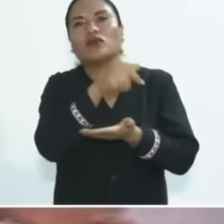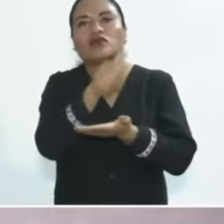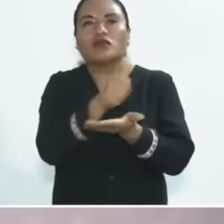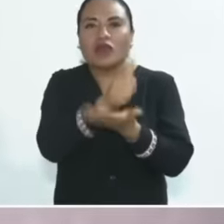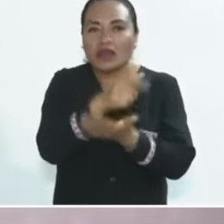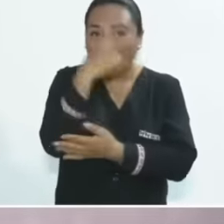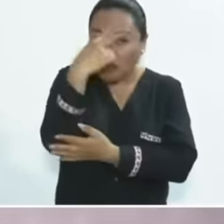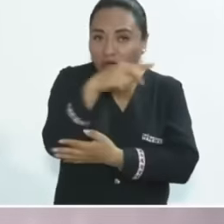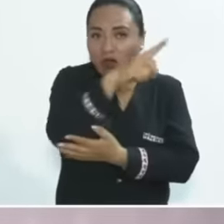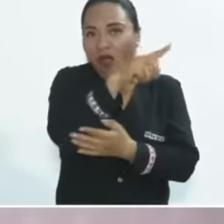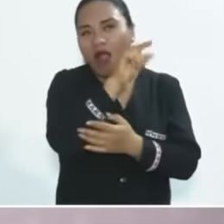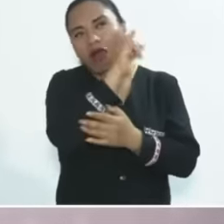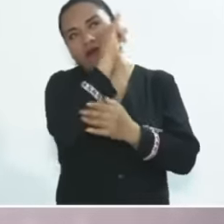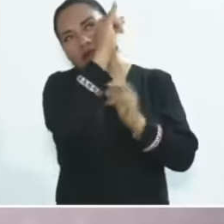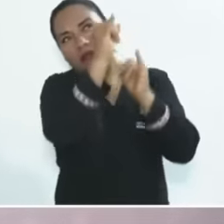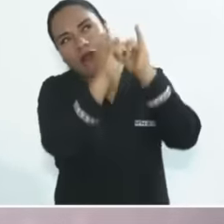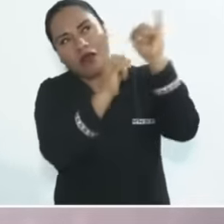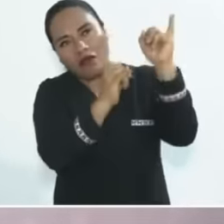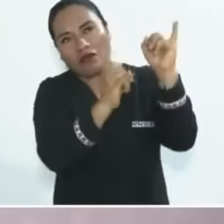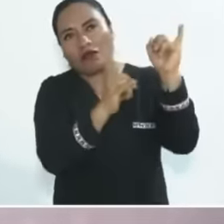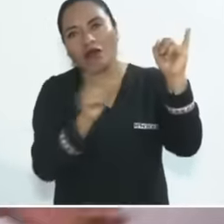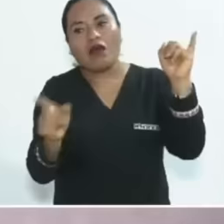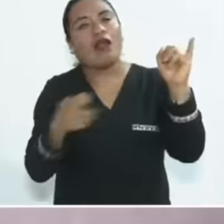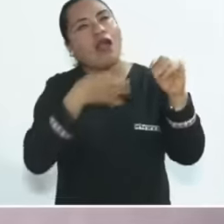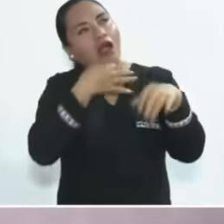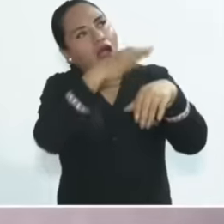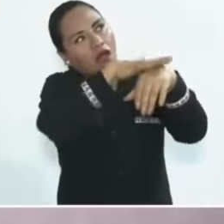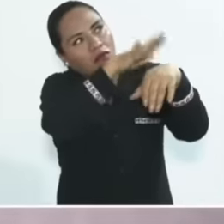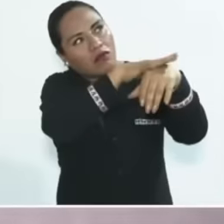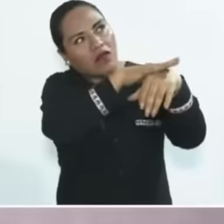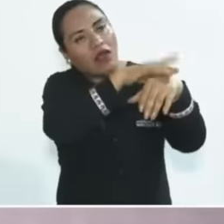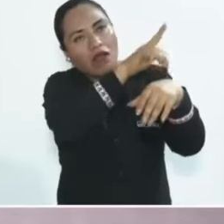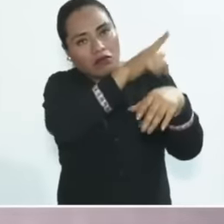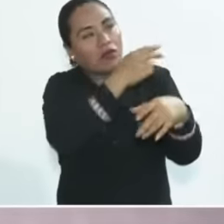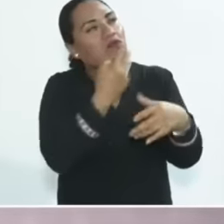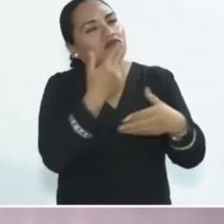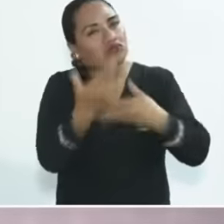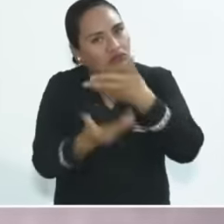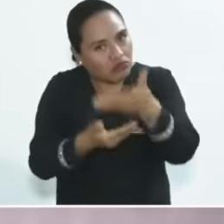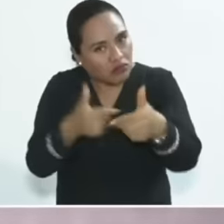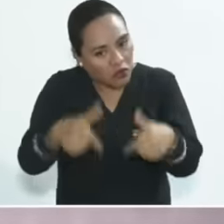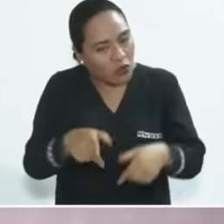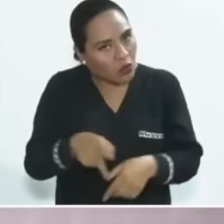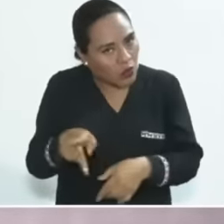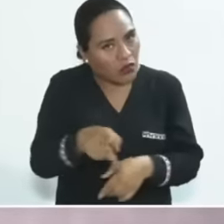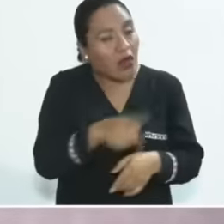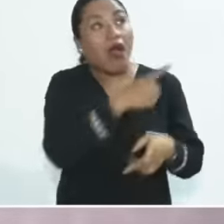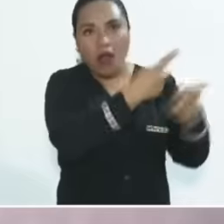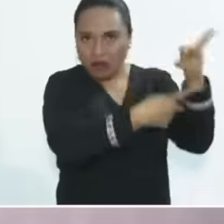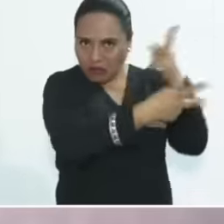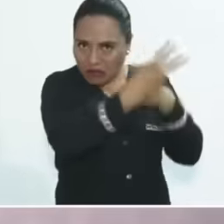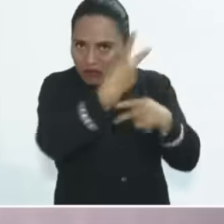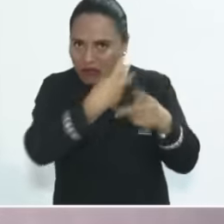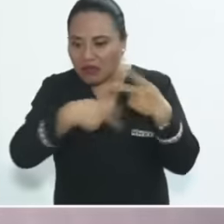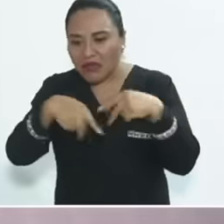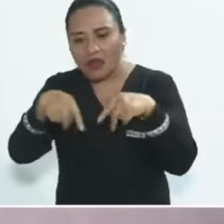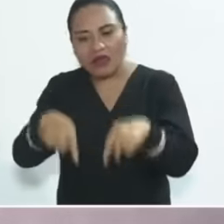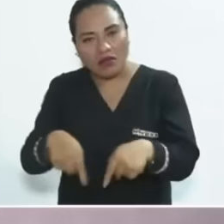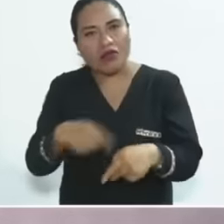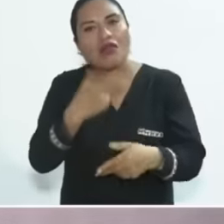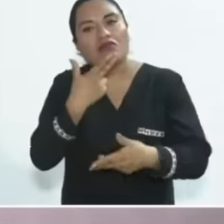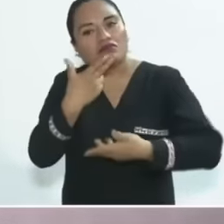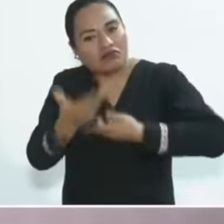y tiene que venir a dar el servicio, viene, regresa a